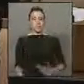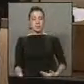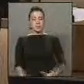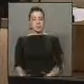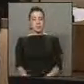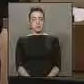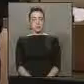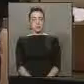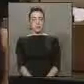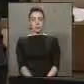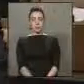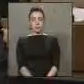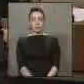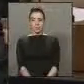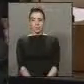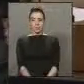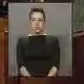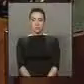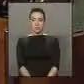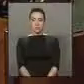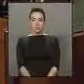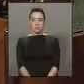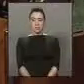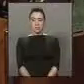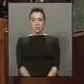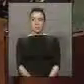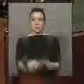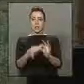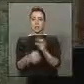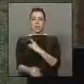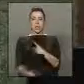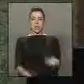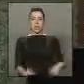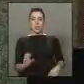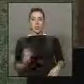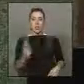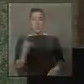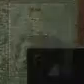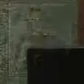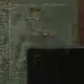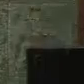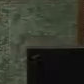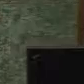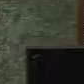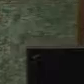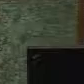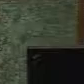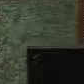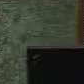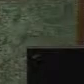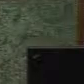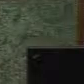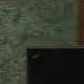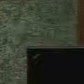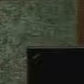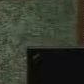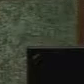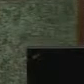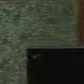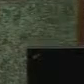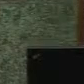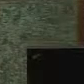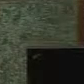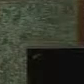Muchas gracias. Muchas gracias, diputado Poblete. Antes de ofrecer la palabra al diputado Jaramillo,